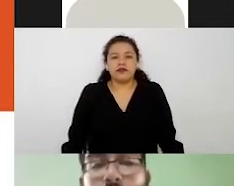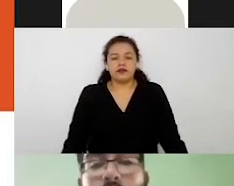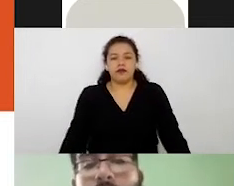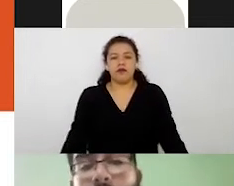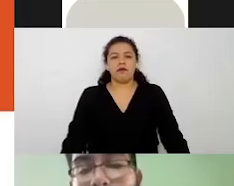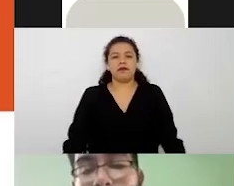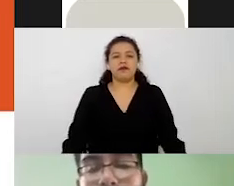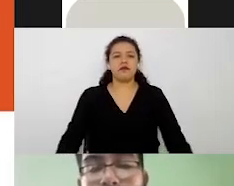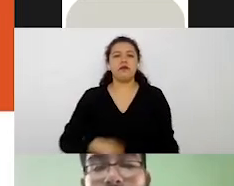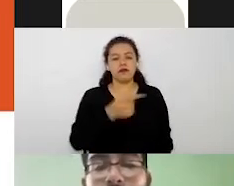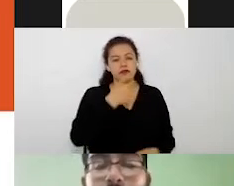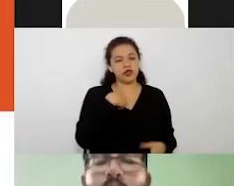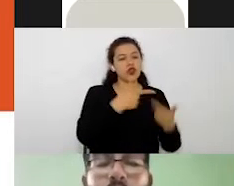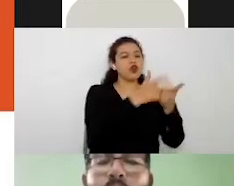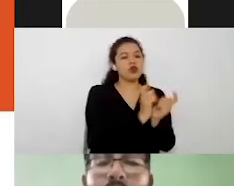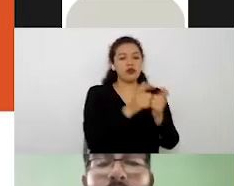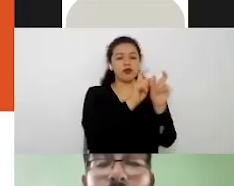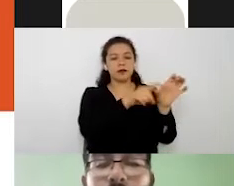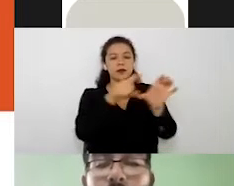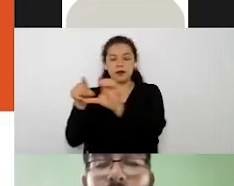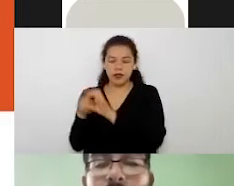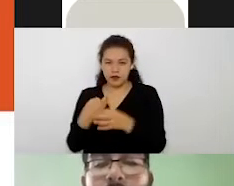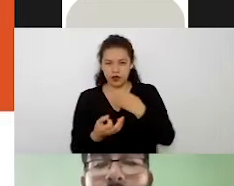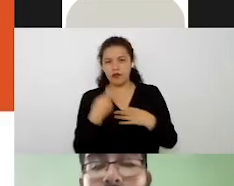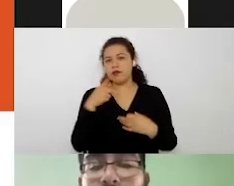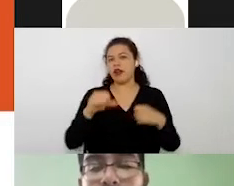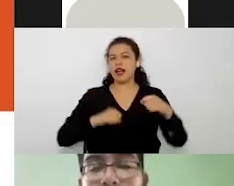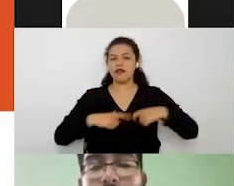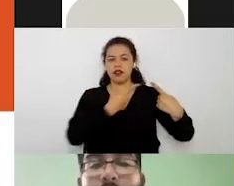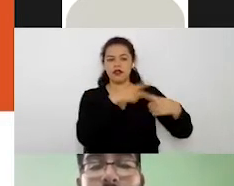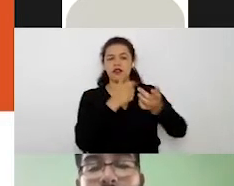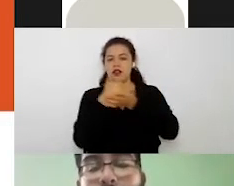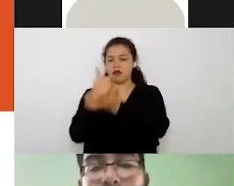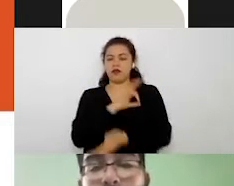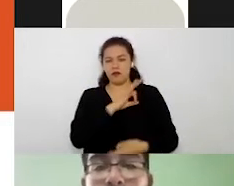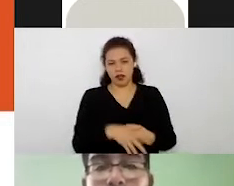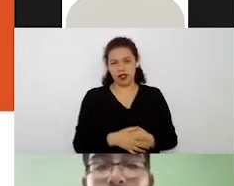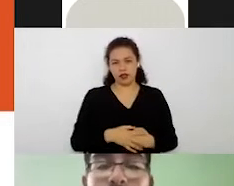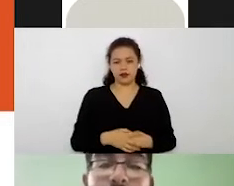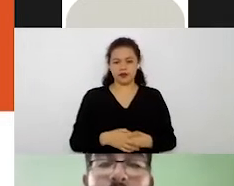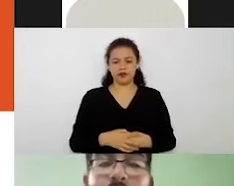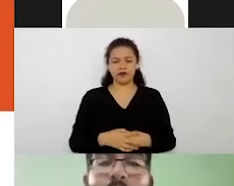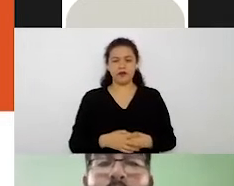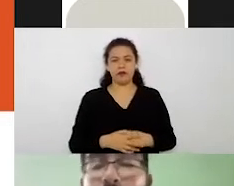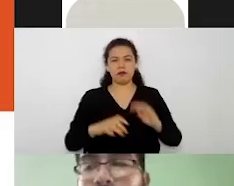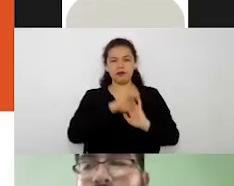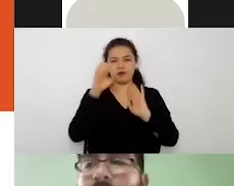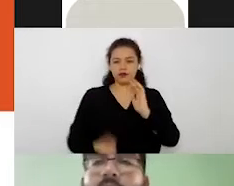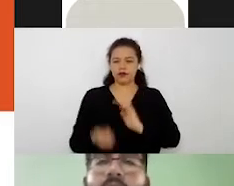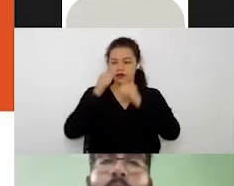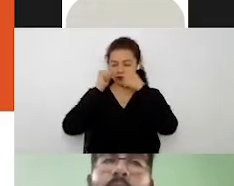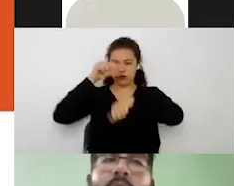soy multibrigadista, puedo ayudar en otro tipo de actividades. Precisamente, por ejemplo, brindando los primeros